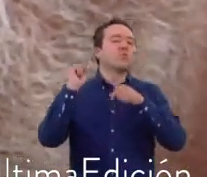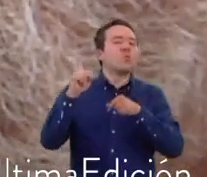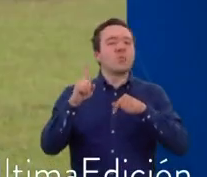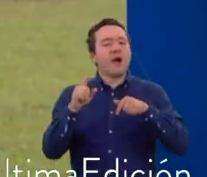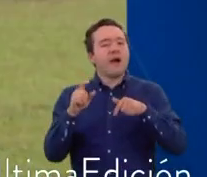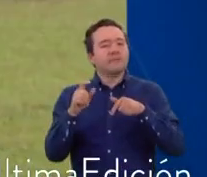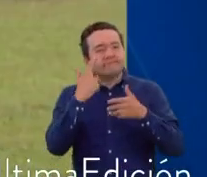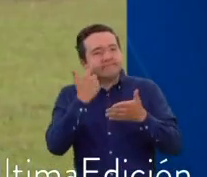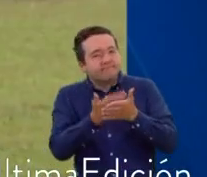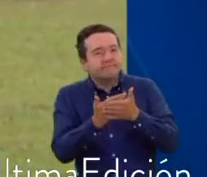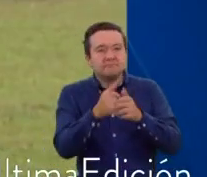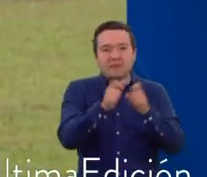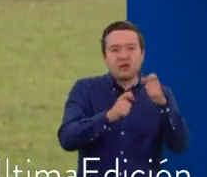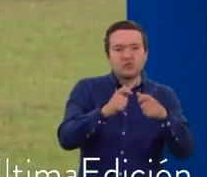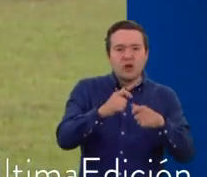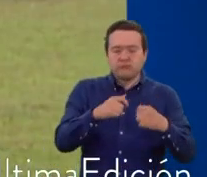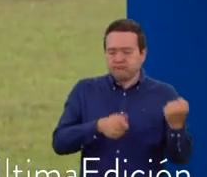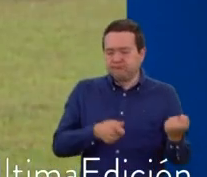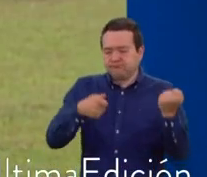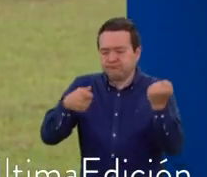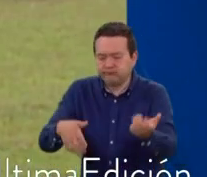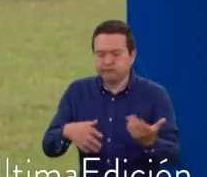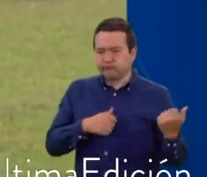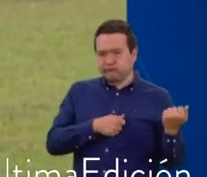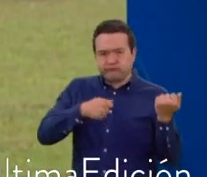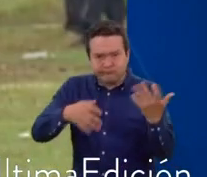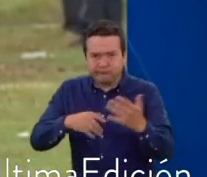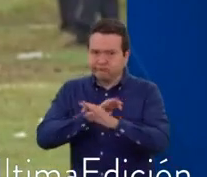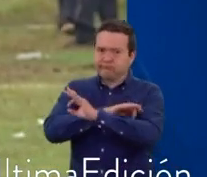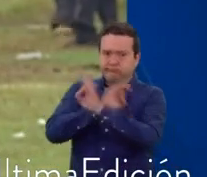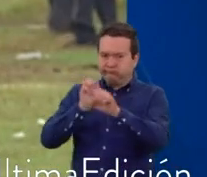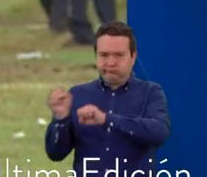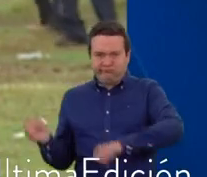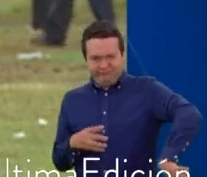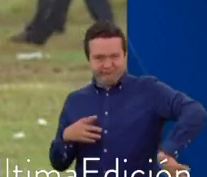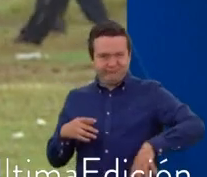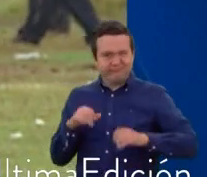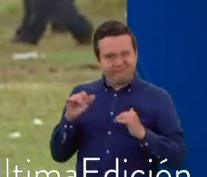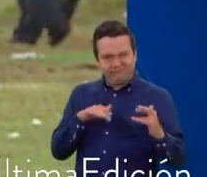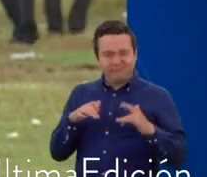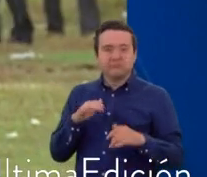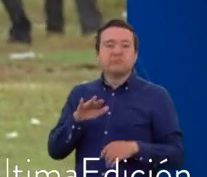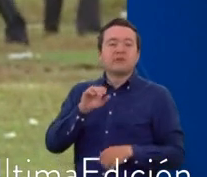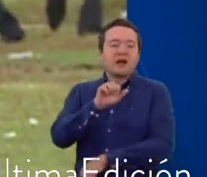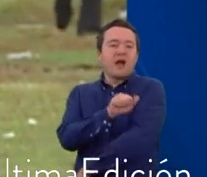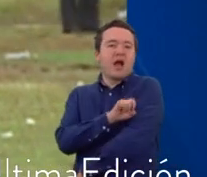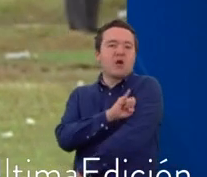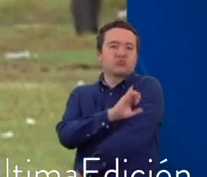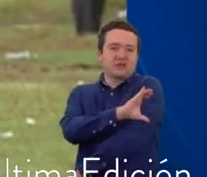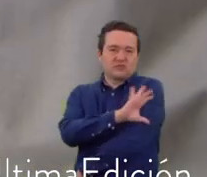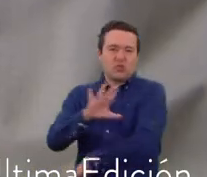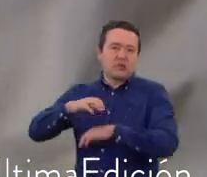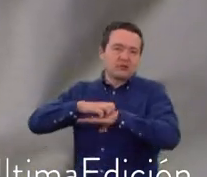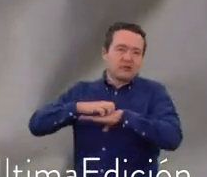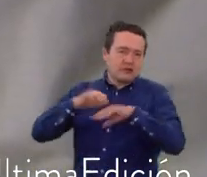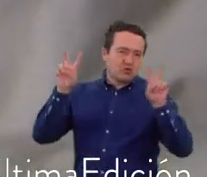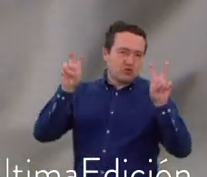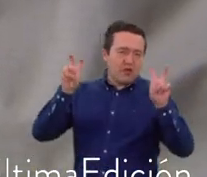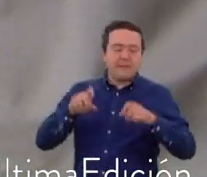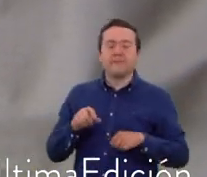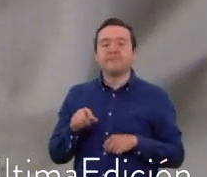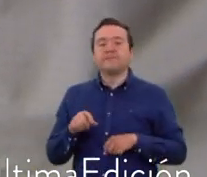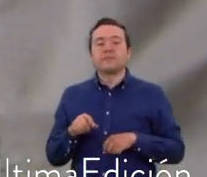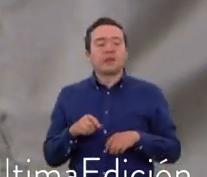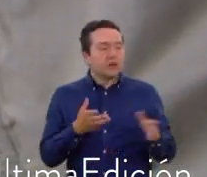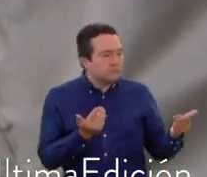irregularidades en la desmovilización del bloque tolima de las auc en octubre de 2005 ya que al parecer restrepo aceptó la desmovilización